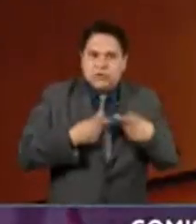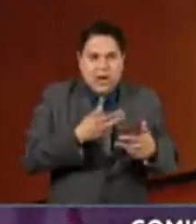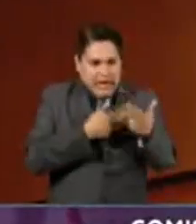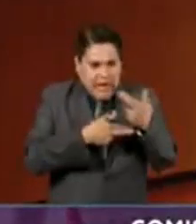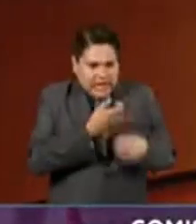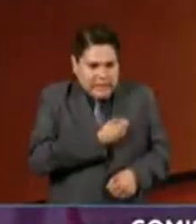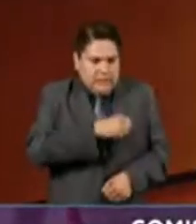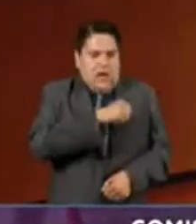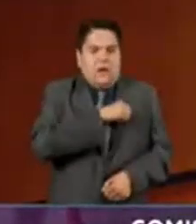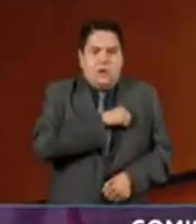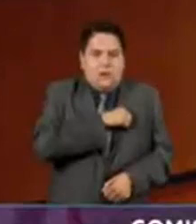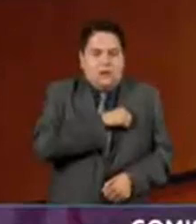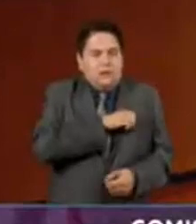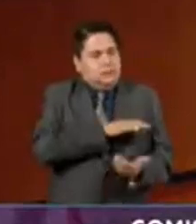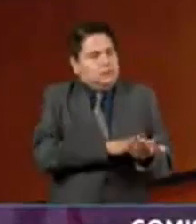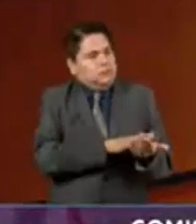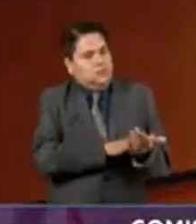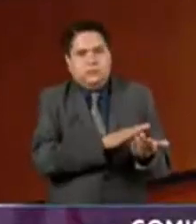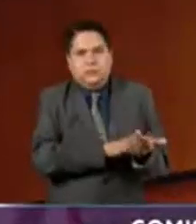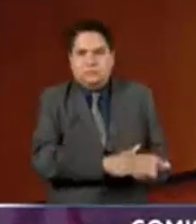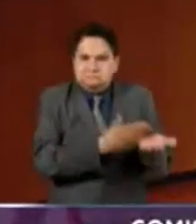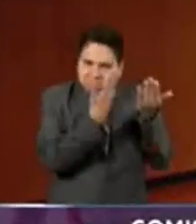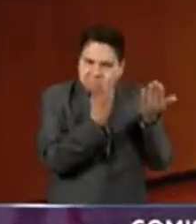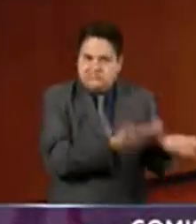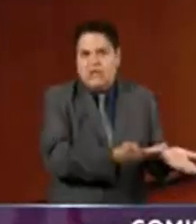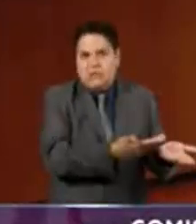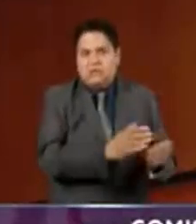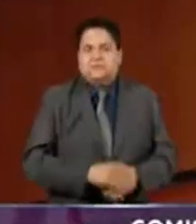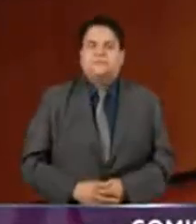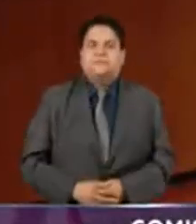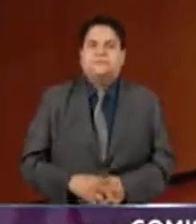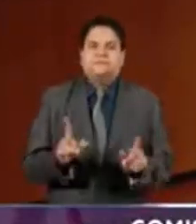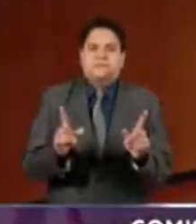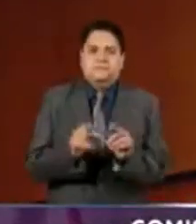de personas de esta terrible enfermedad. Es cuanto, presidente.